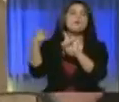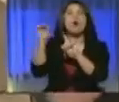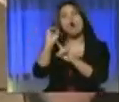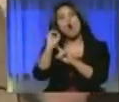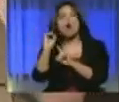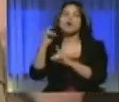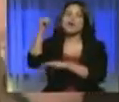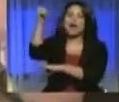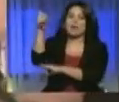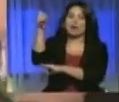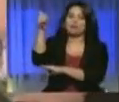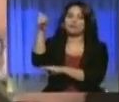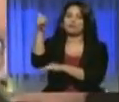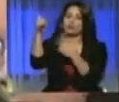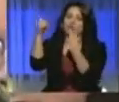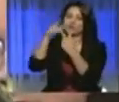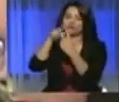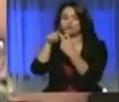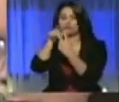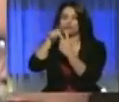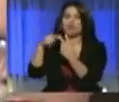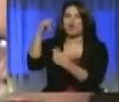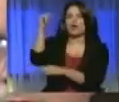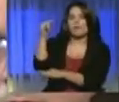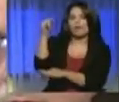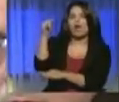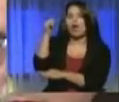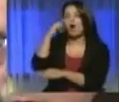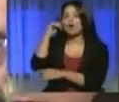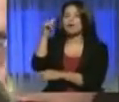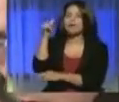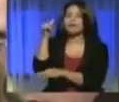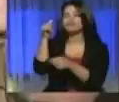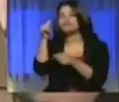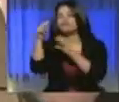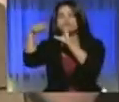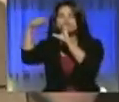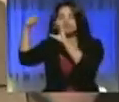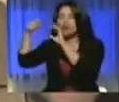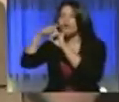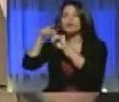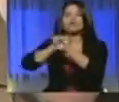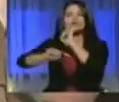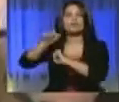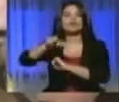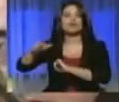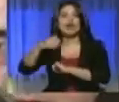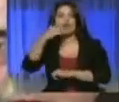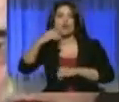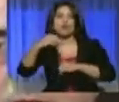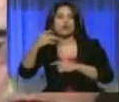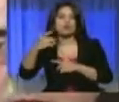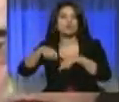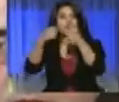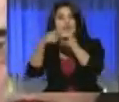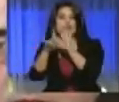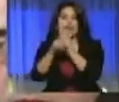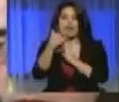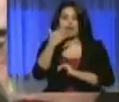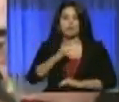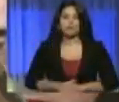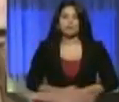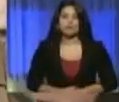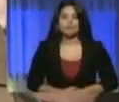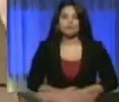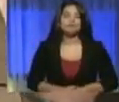911 para, como medida pasiva para evitar la incidencia delictiva. También estamos preparando un nuevo